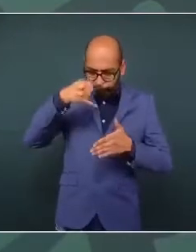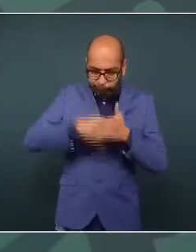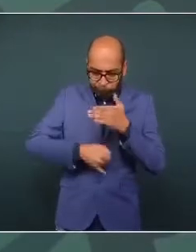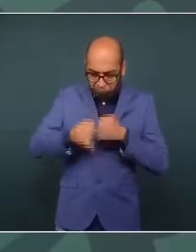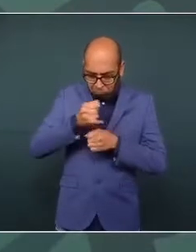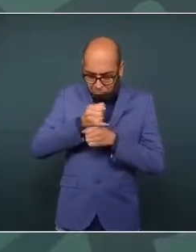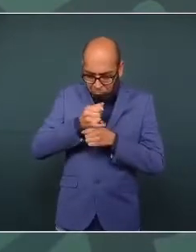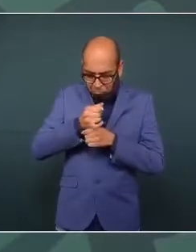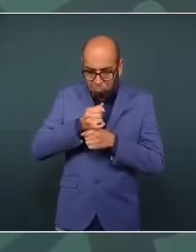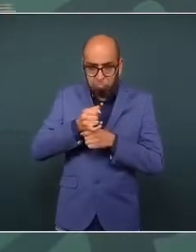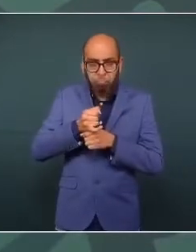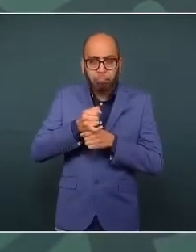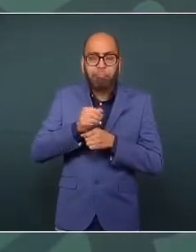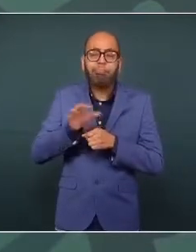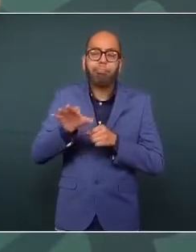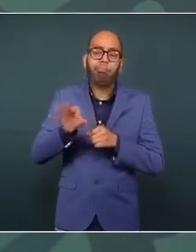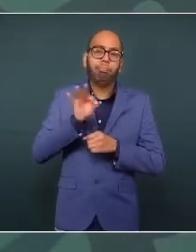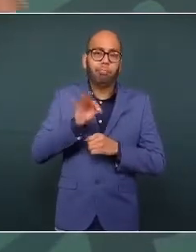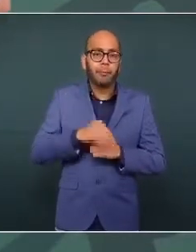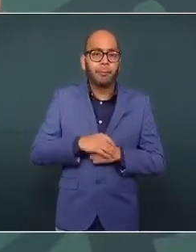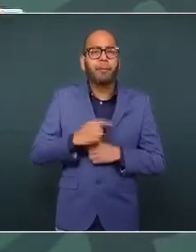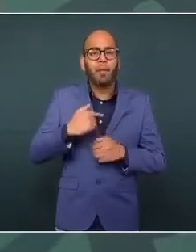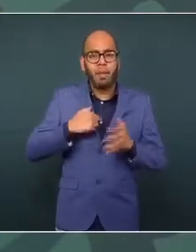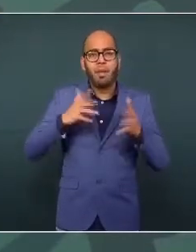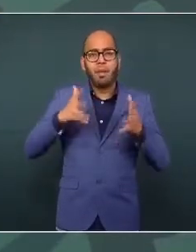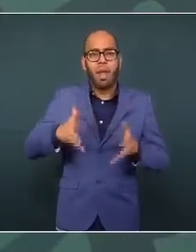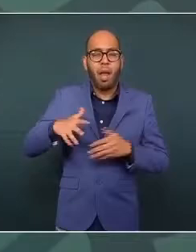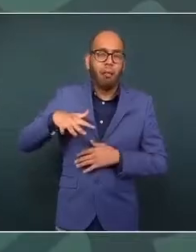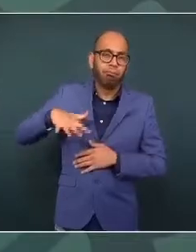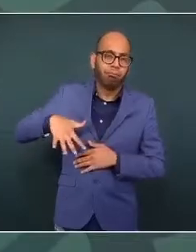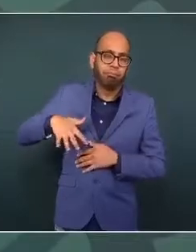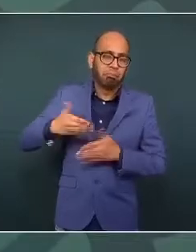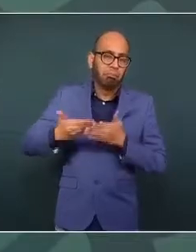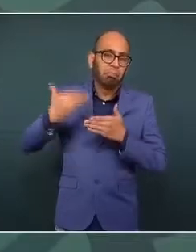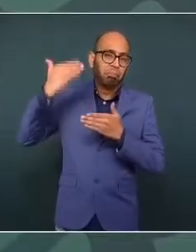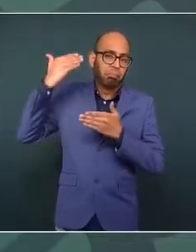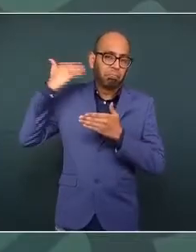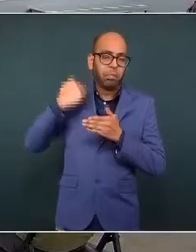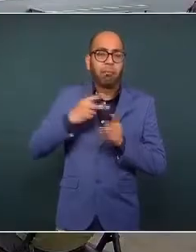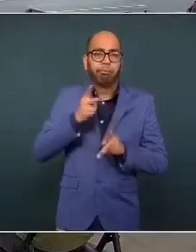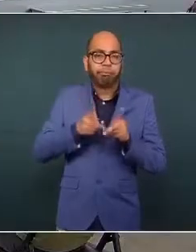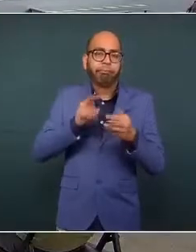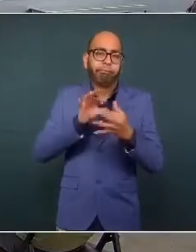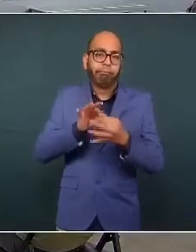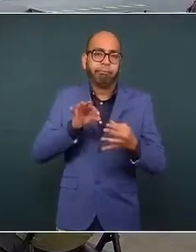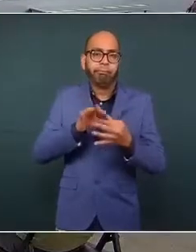Ya he hablado de esto mismo acerca de el por qué